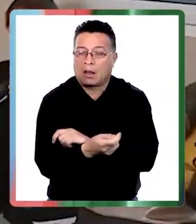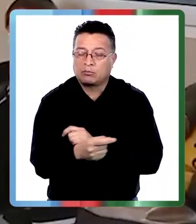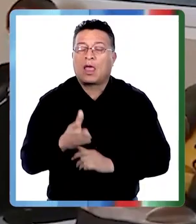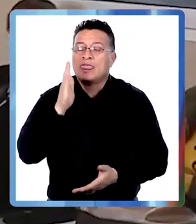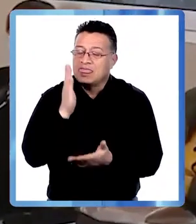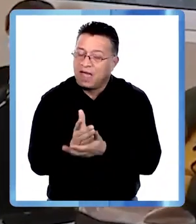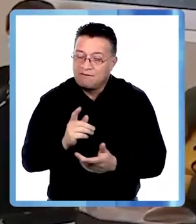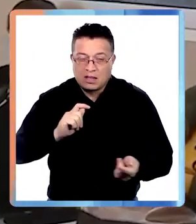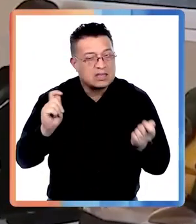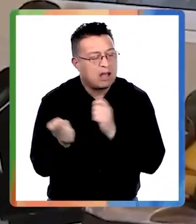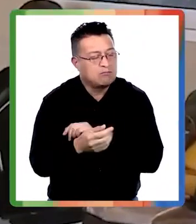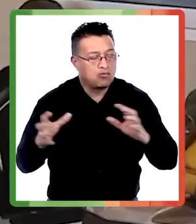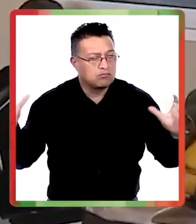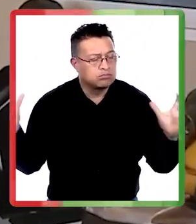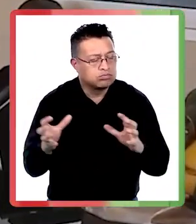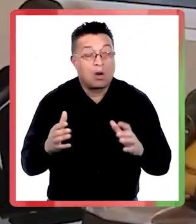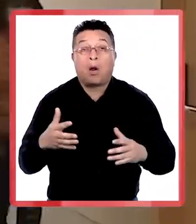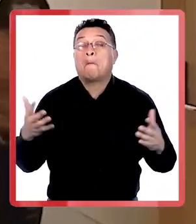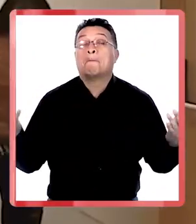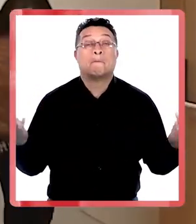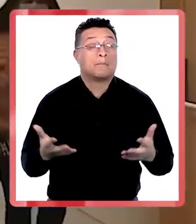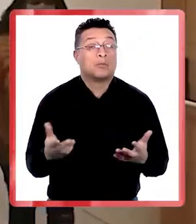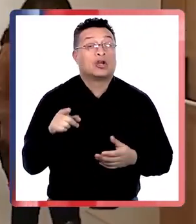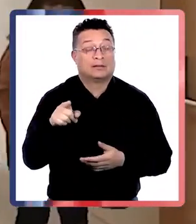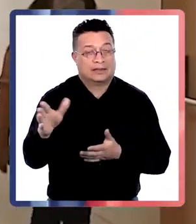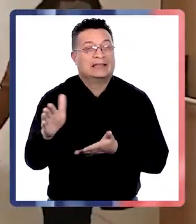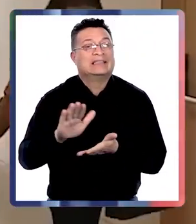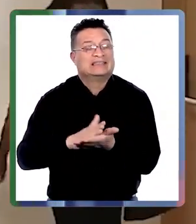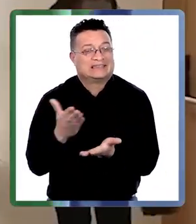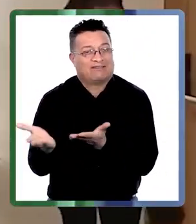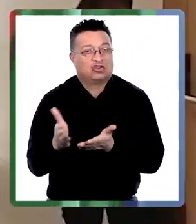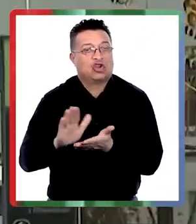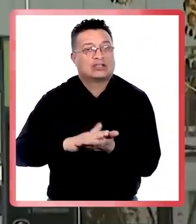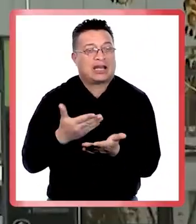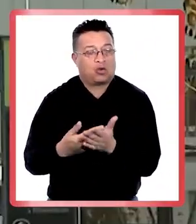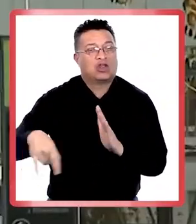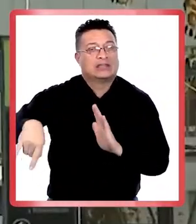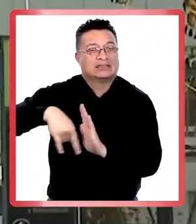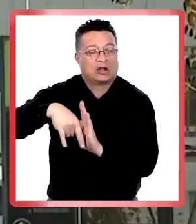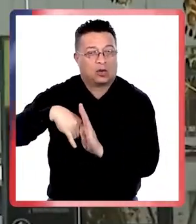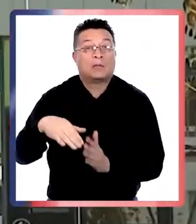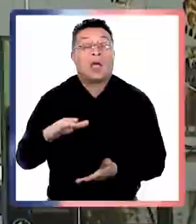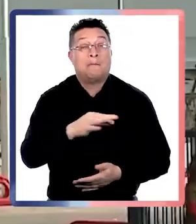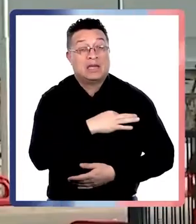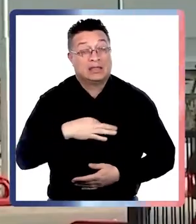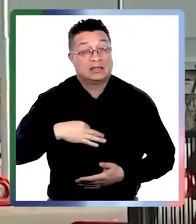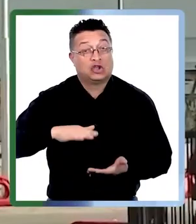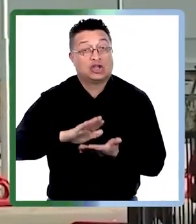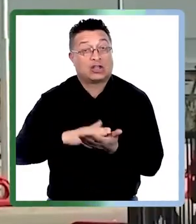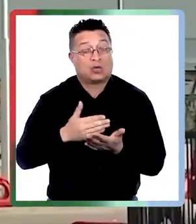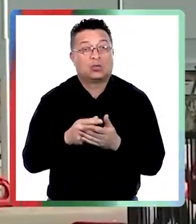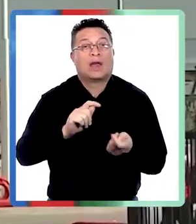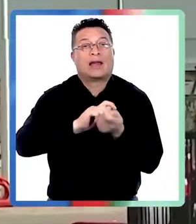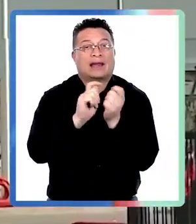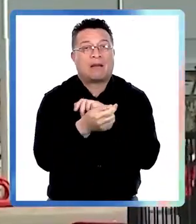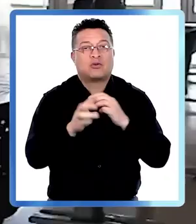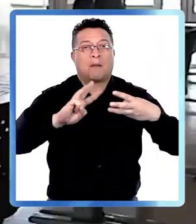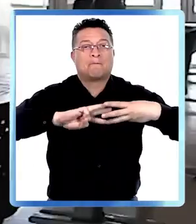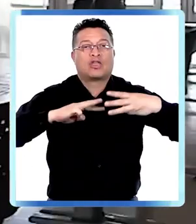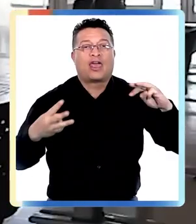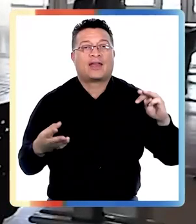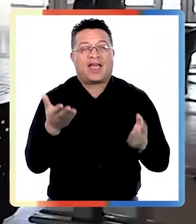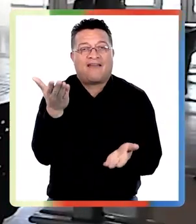está pasando. Aquí tiene que haber un cambio radical respecto al Servicio de Salud Chiloé. El Ministerio de Salud cambió la metodología